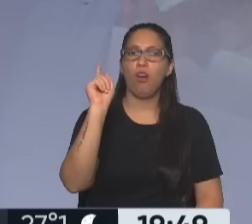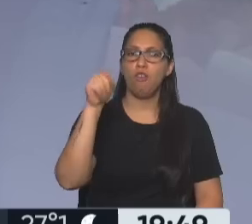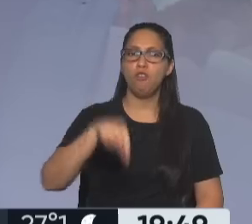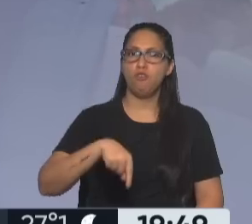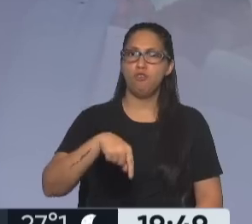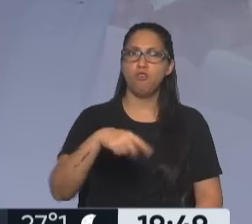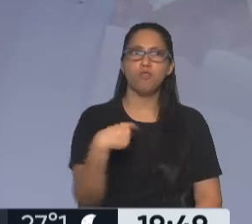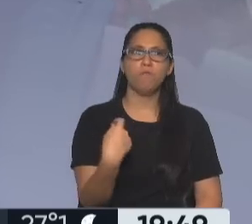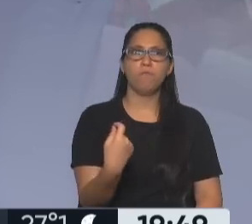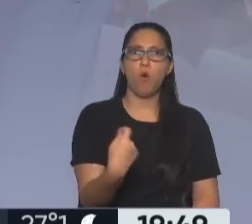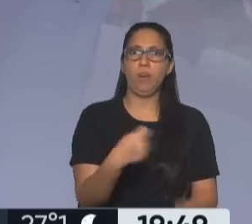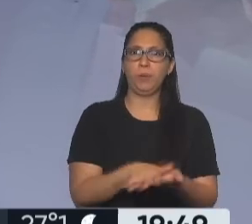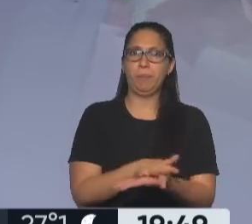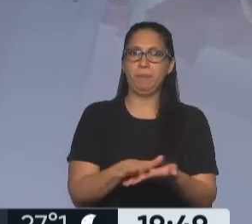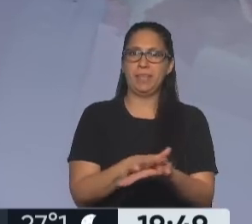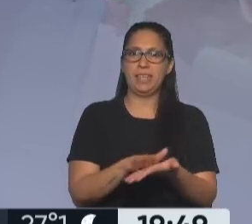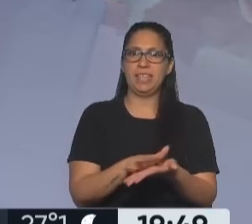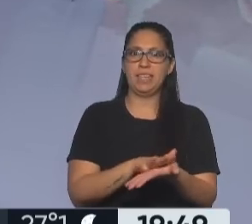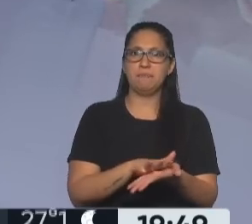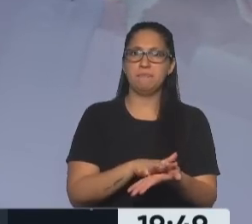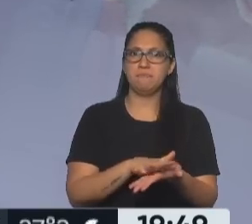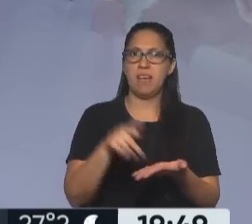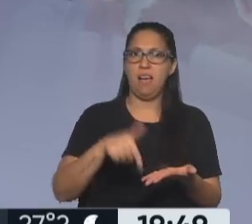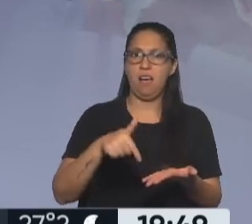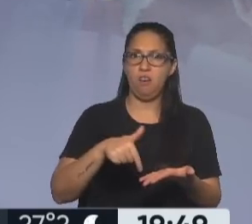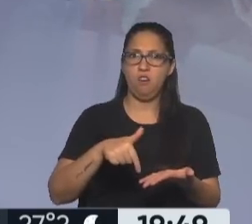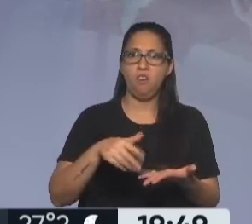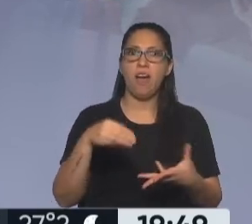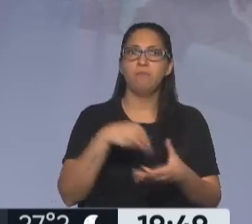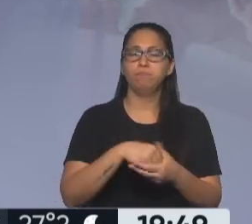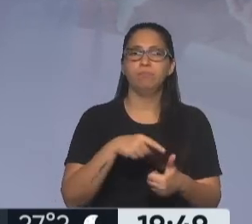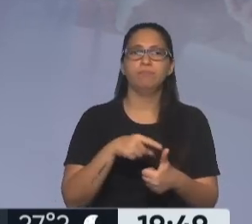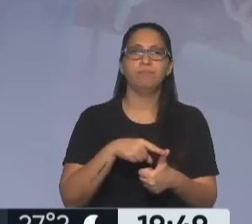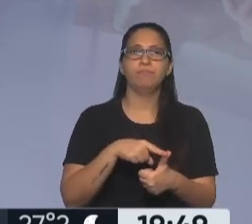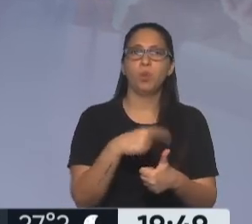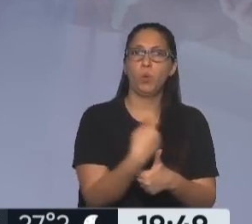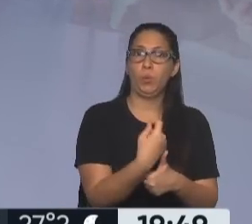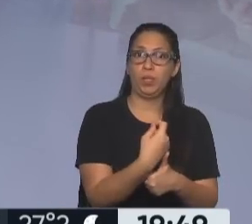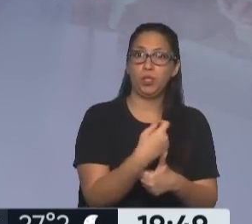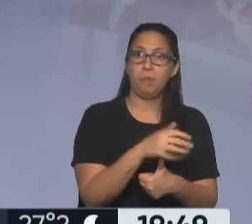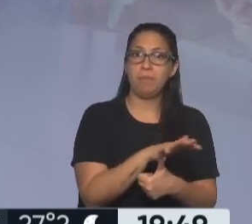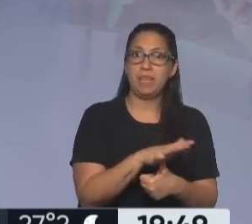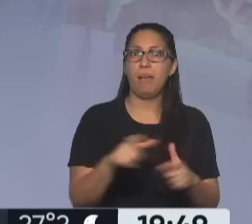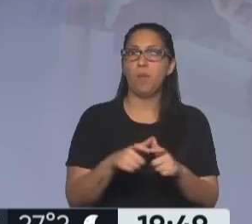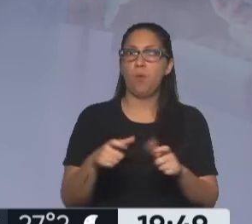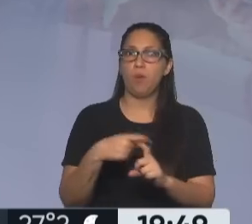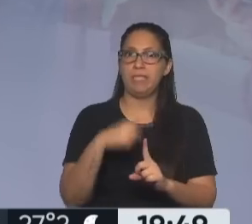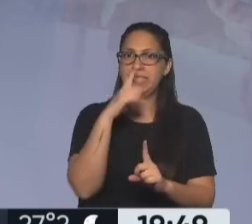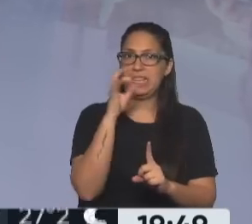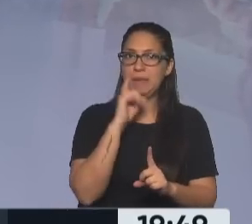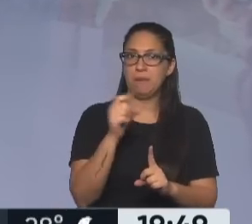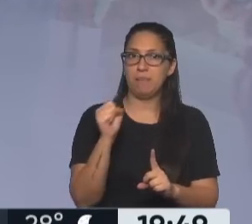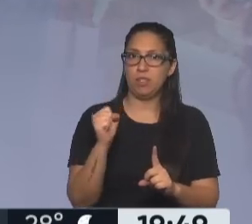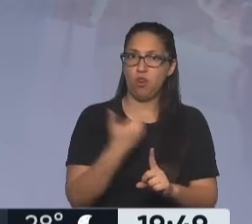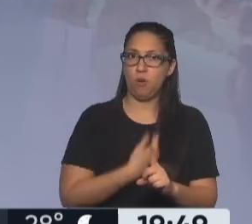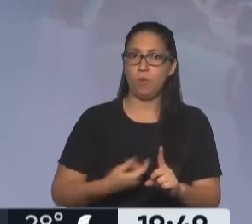las jubilaciones mínimas, la jubilación que, recordemos, se compone por la jubilación, pero también por el bono de 70.000 pesos que otorga